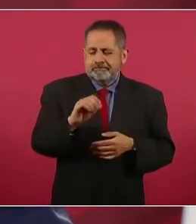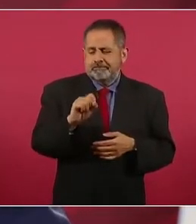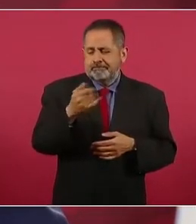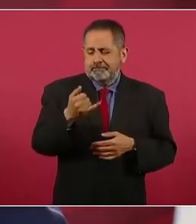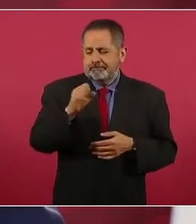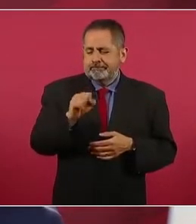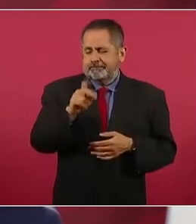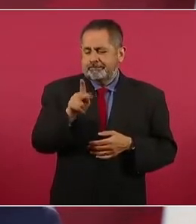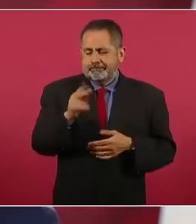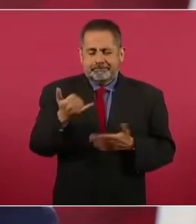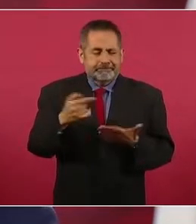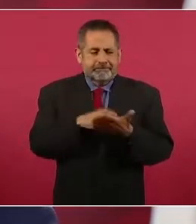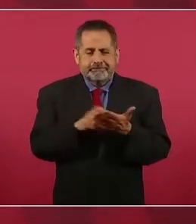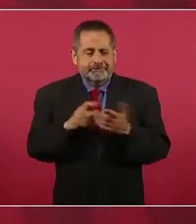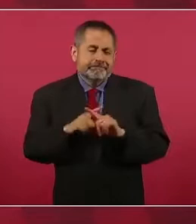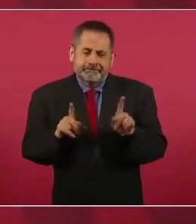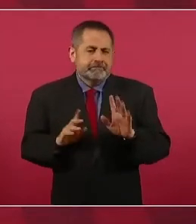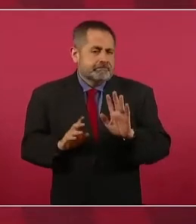esta,